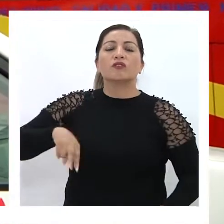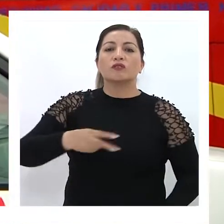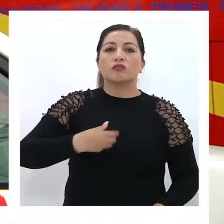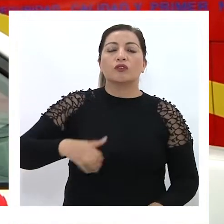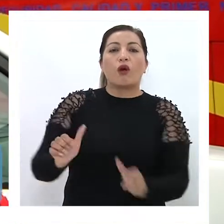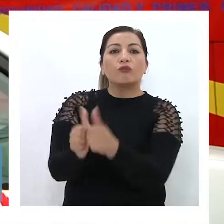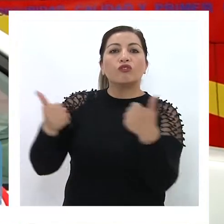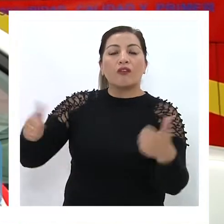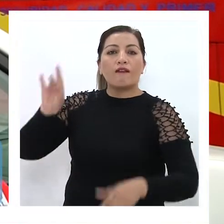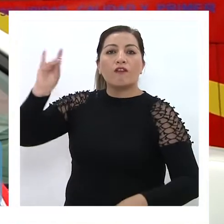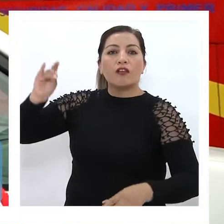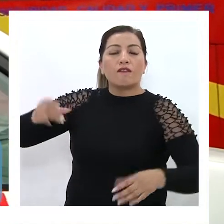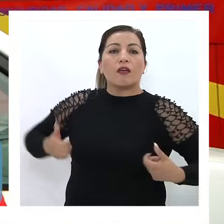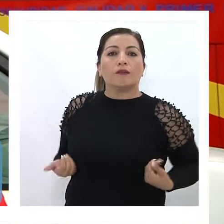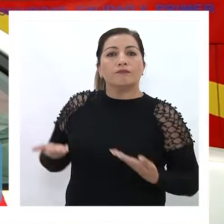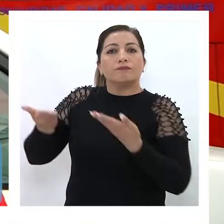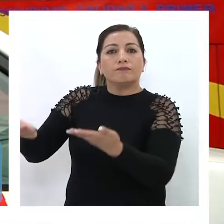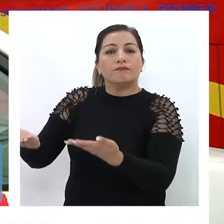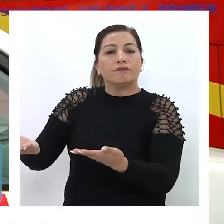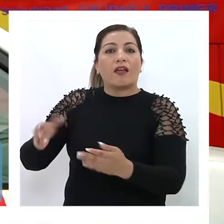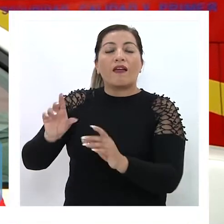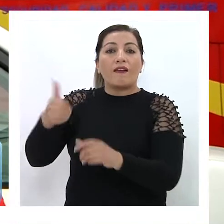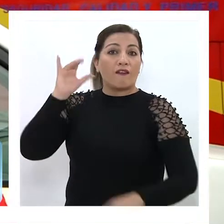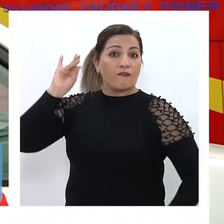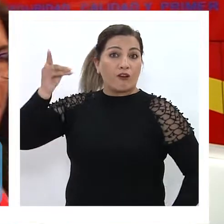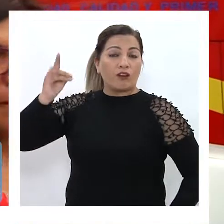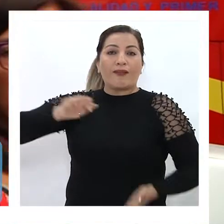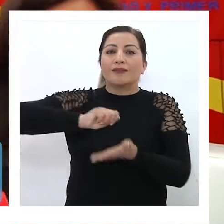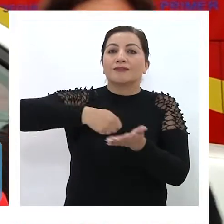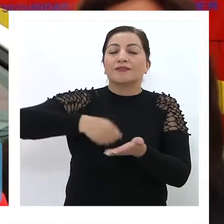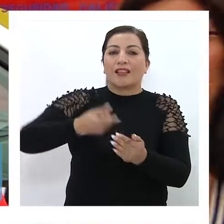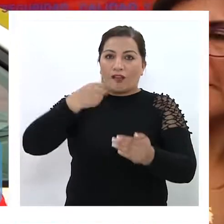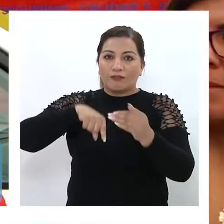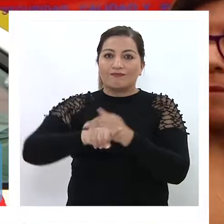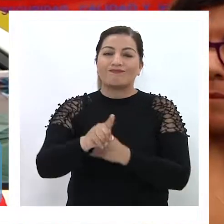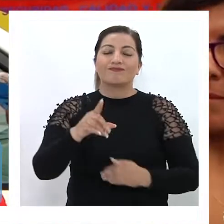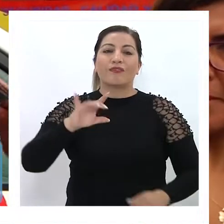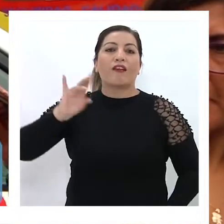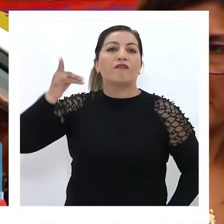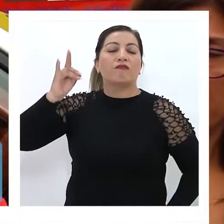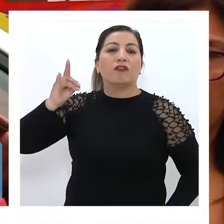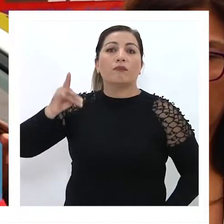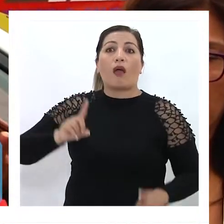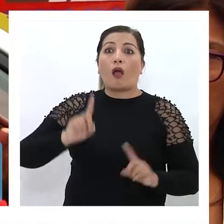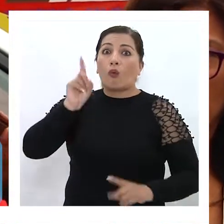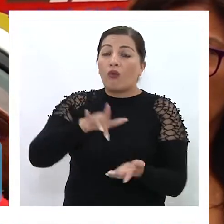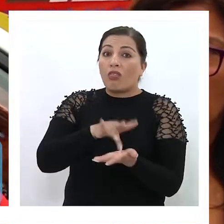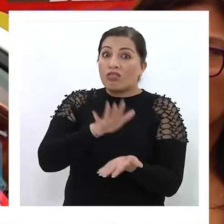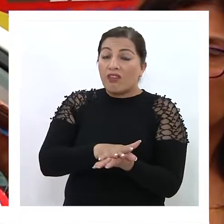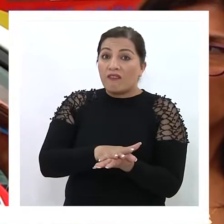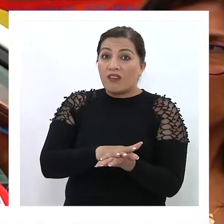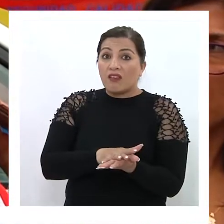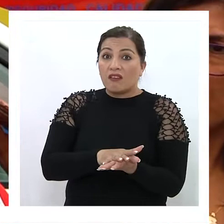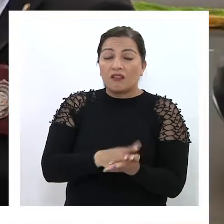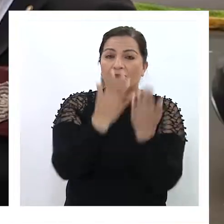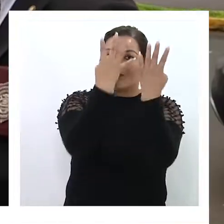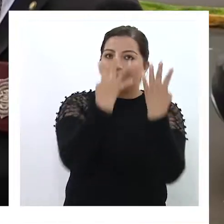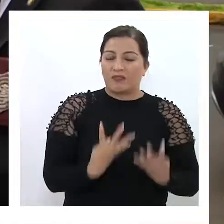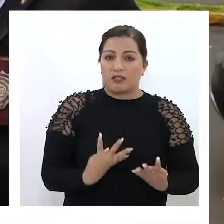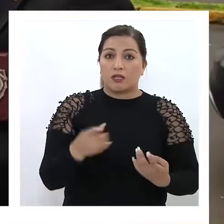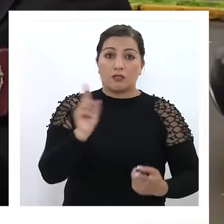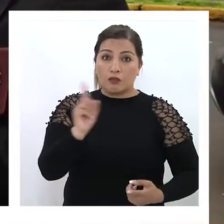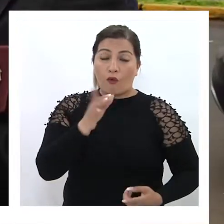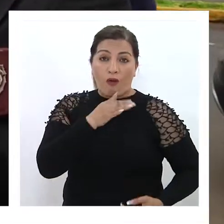lo entregamos a la autoridad boliviana y ellos hacen el registro del ingreso a su país, ver si tienen alguna causa pendiente y si no, que dan en libertad de forma inmediata.